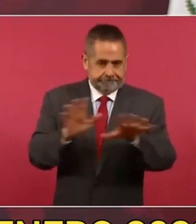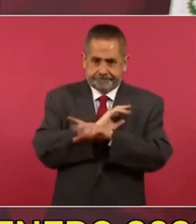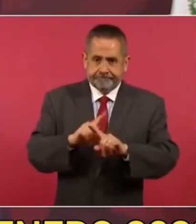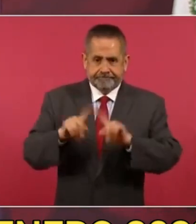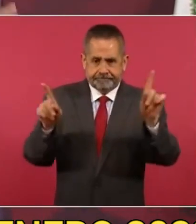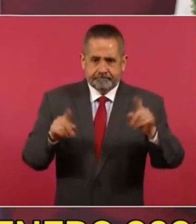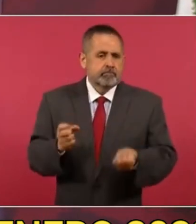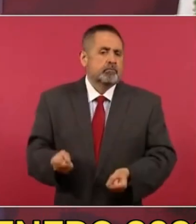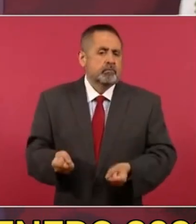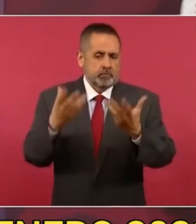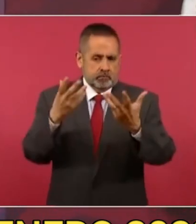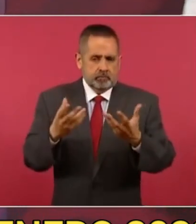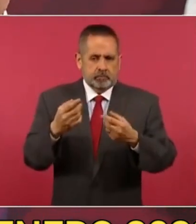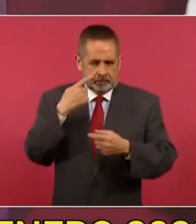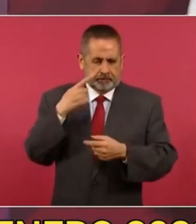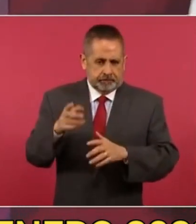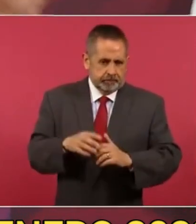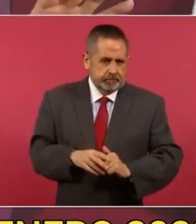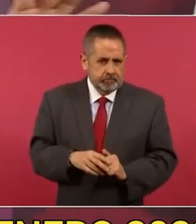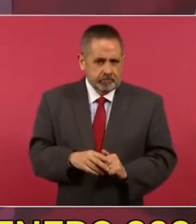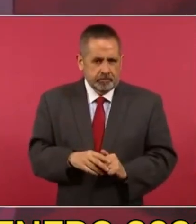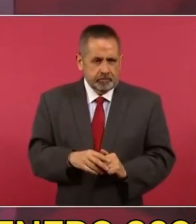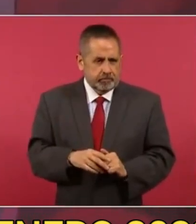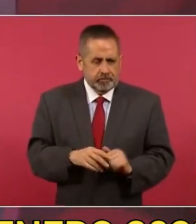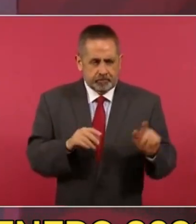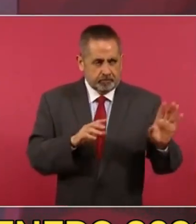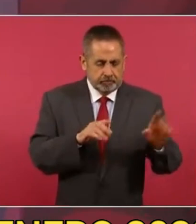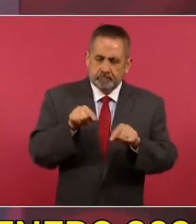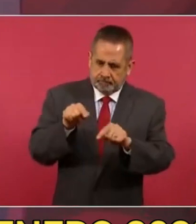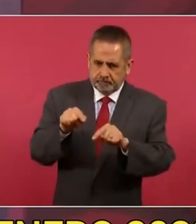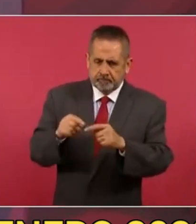en lo cuantitativo, no hablemos de otra cosa,